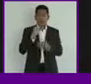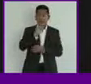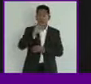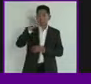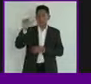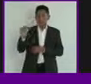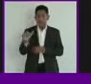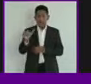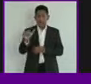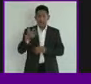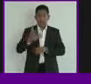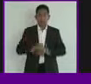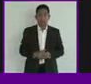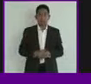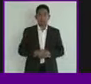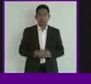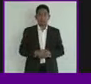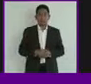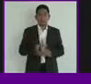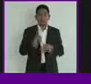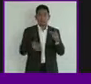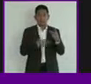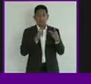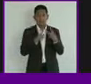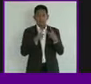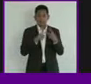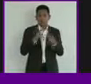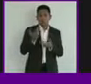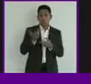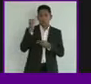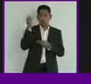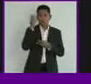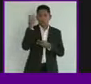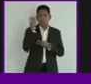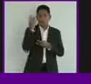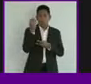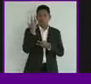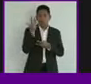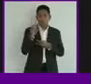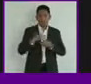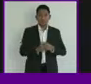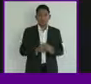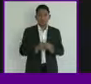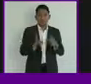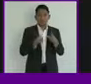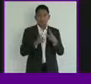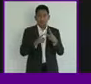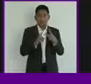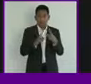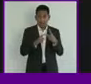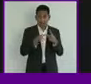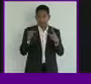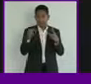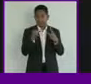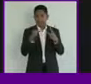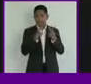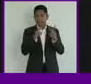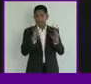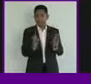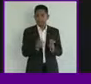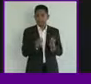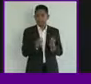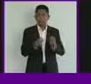artificial, por ejemplo. Ya en el segundo webinar, Educación y Ciudadanía en la Era Global, claves para una sociedad